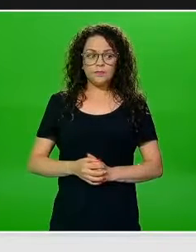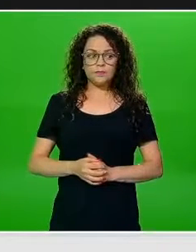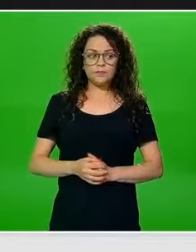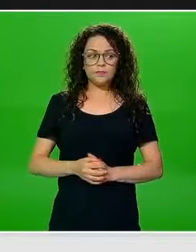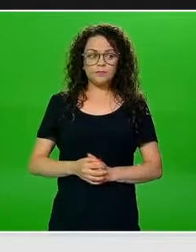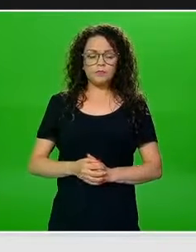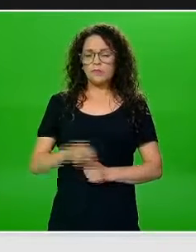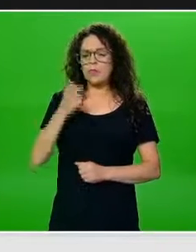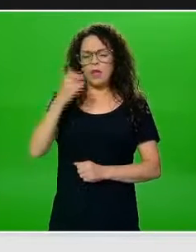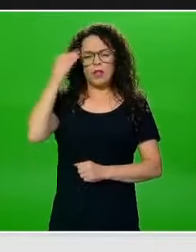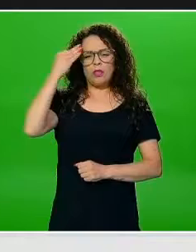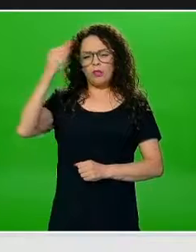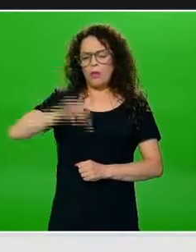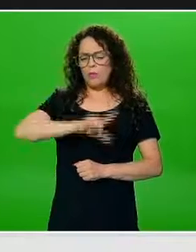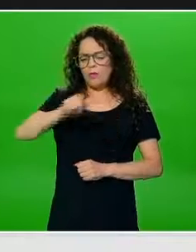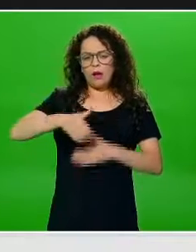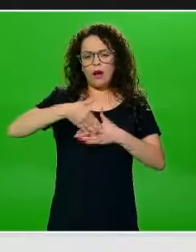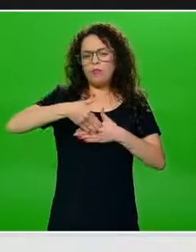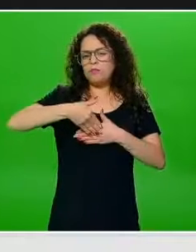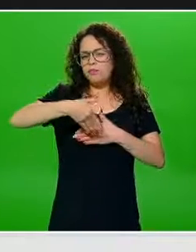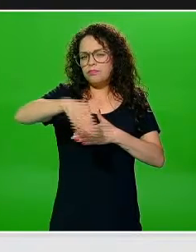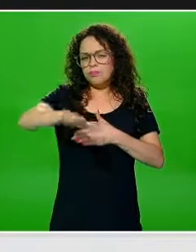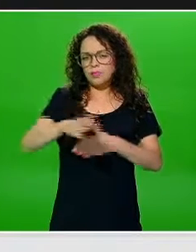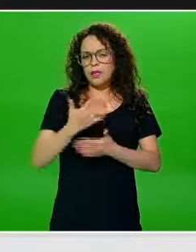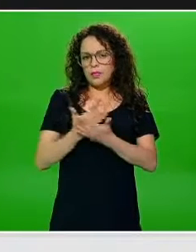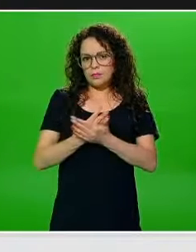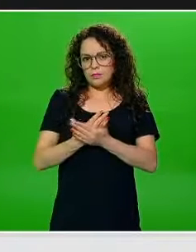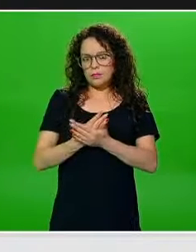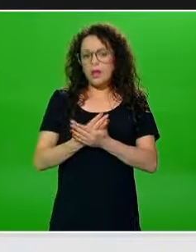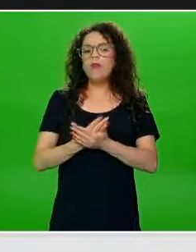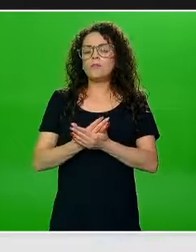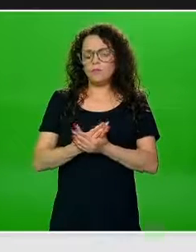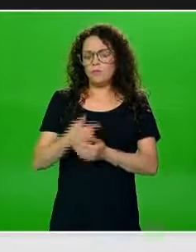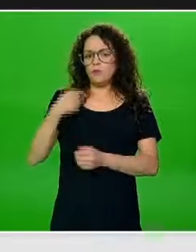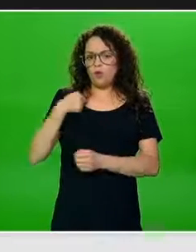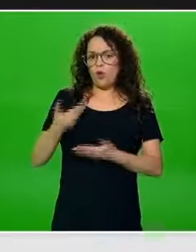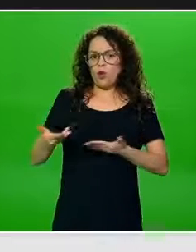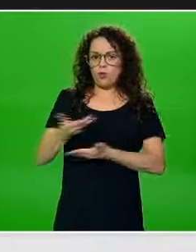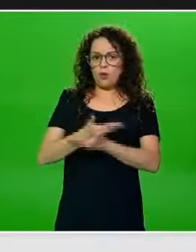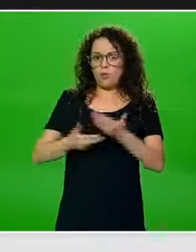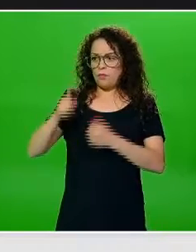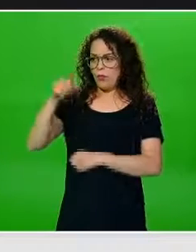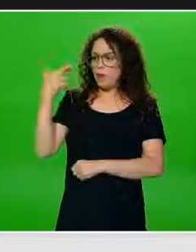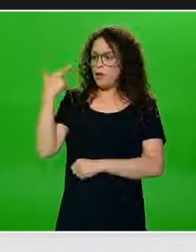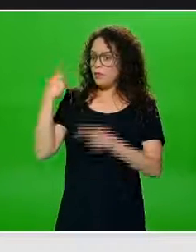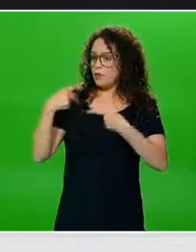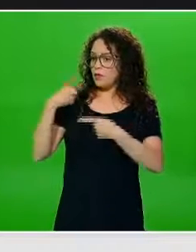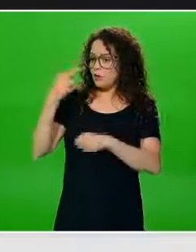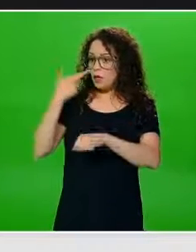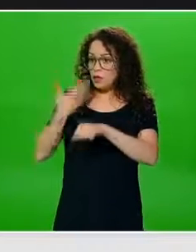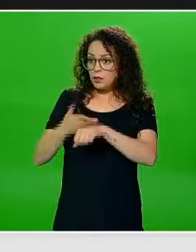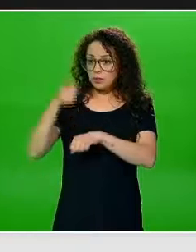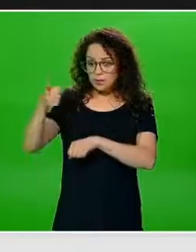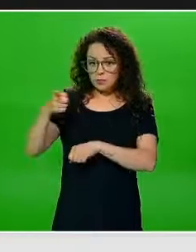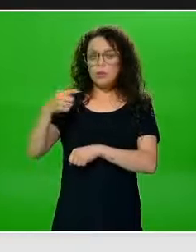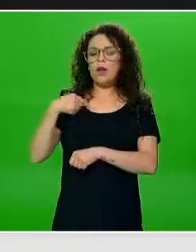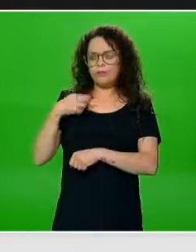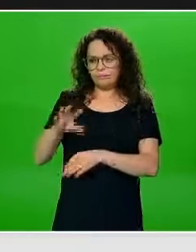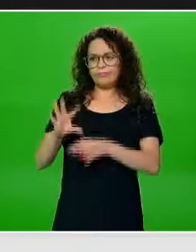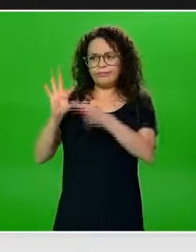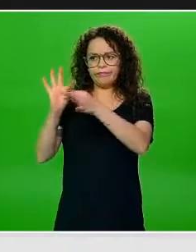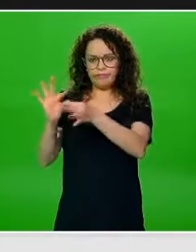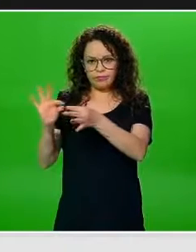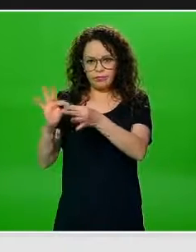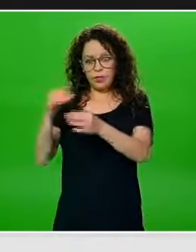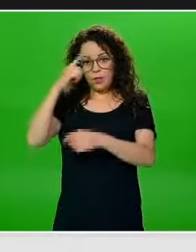tiempo. Tomamos la pregunta, se la compartimos a los responsables directos para que ellos nos informen si